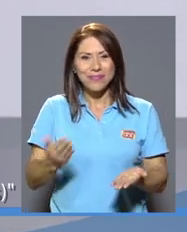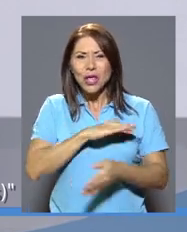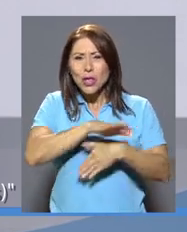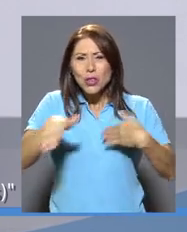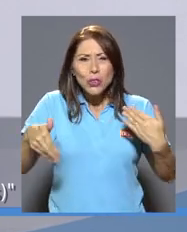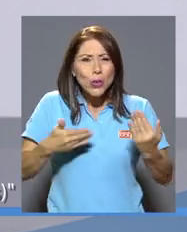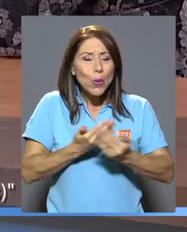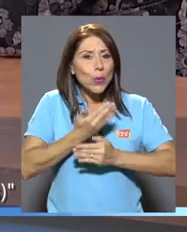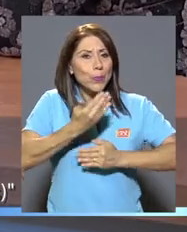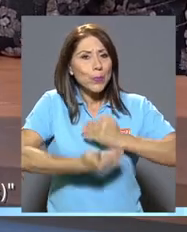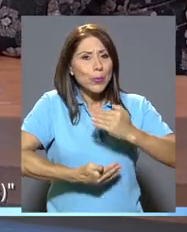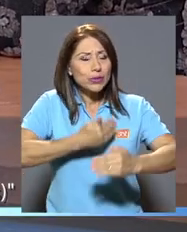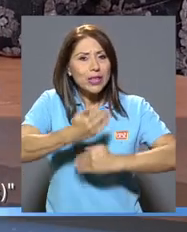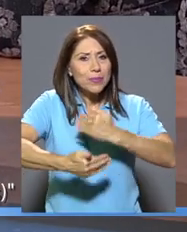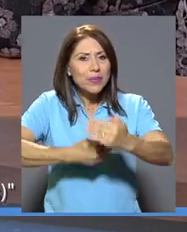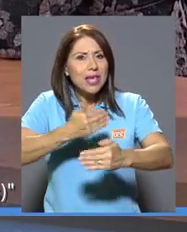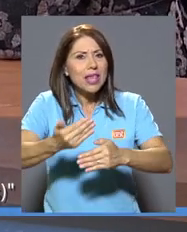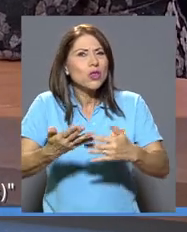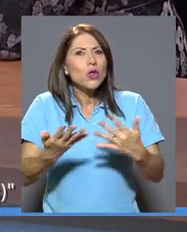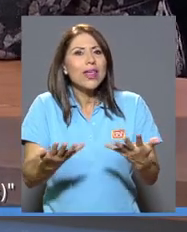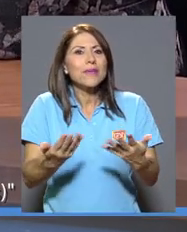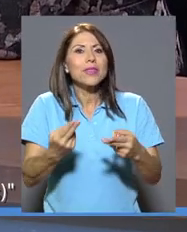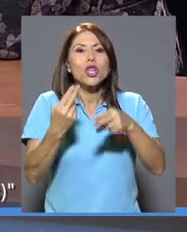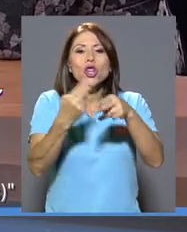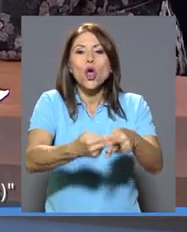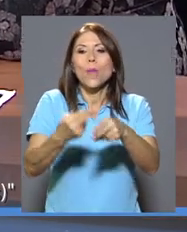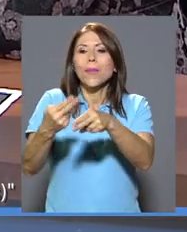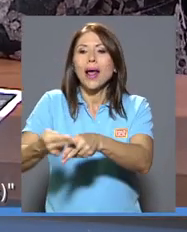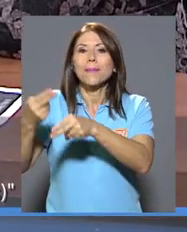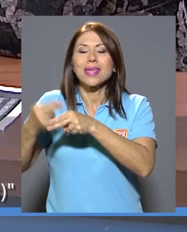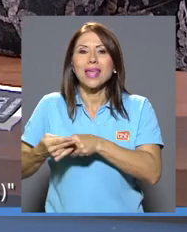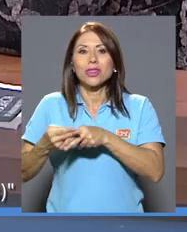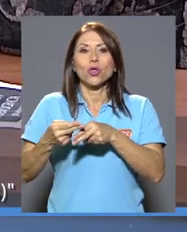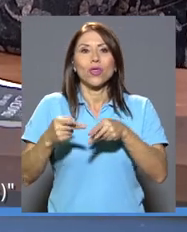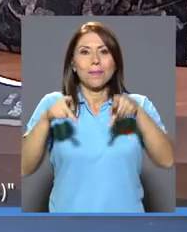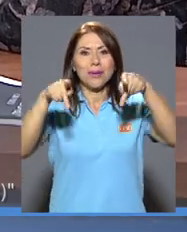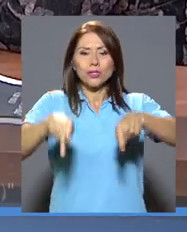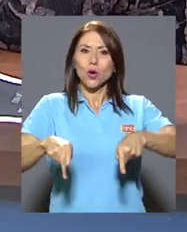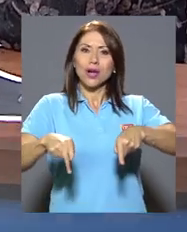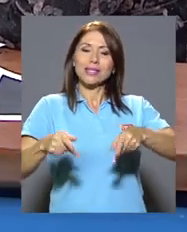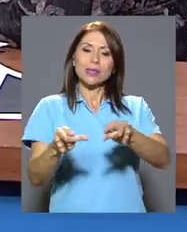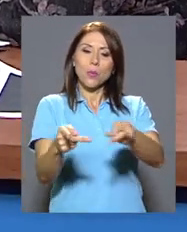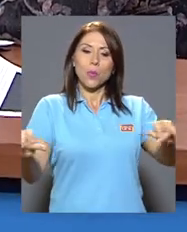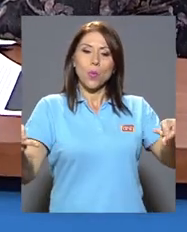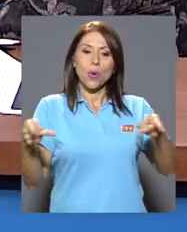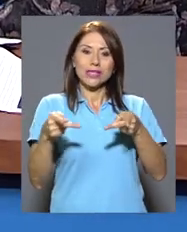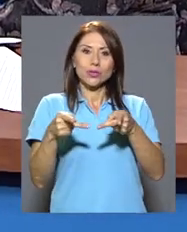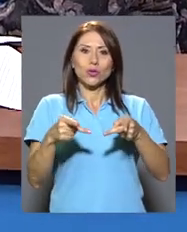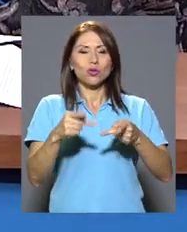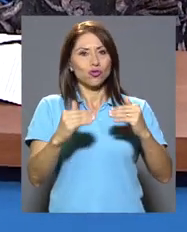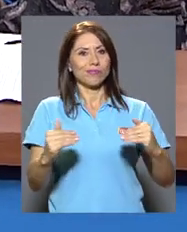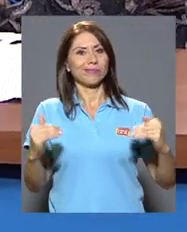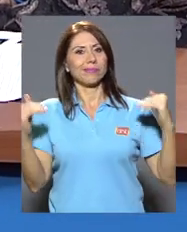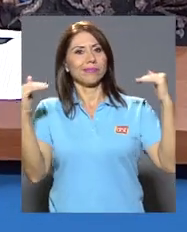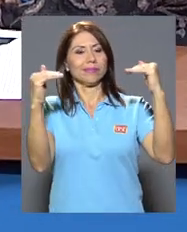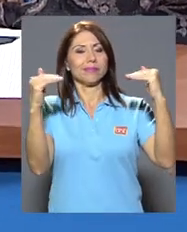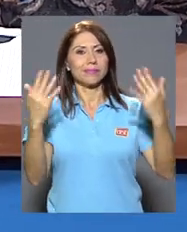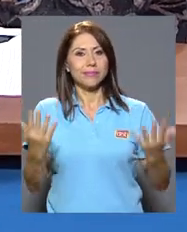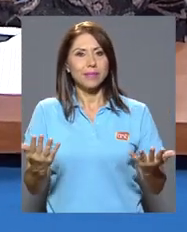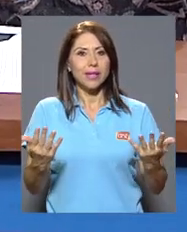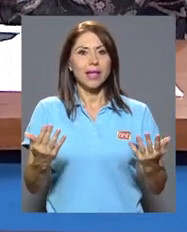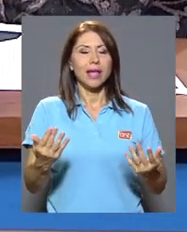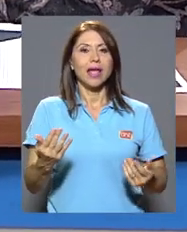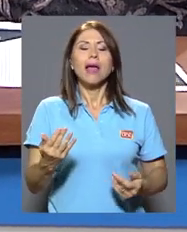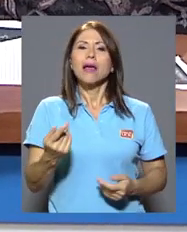procedimiento de funcionamiento de nombramiento de funcionarios de alto de alto rango y lo que vamos